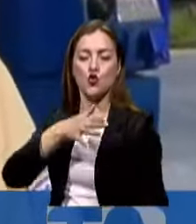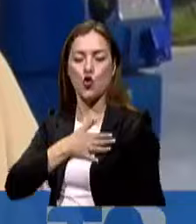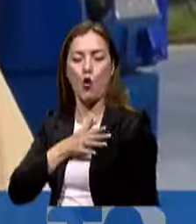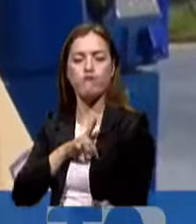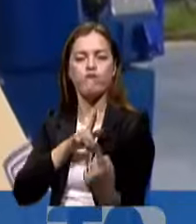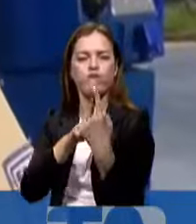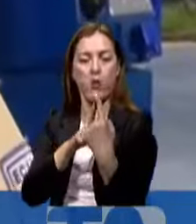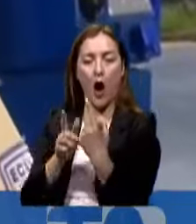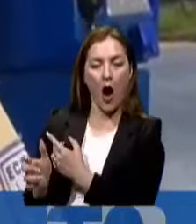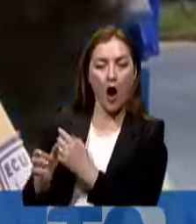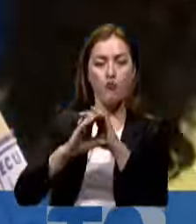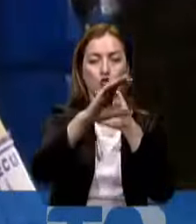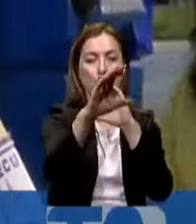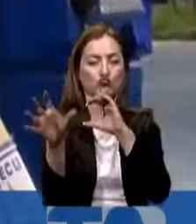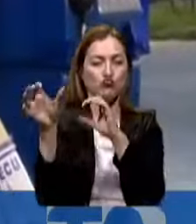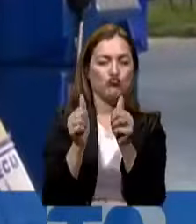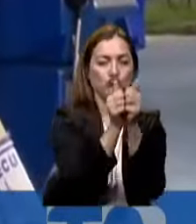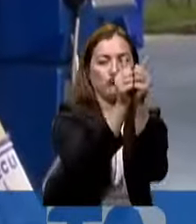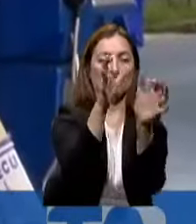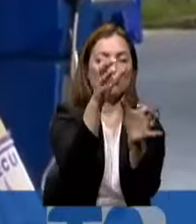Seguros. Este tiene la finalidad de disminuir